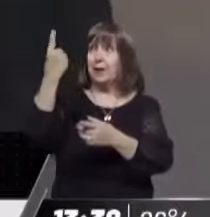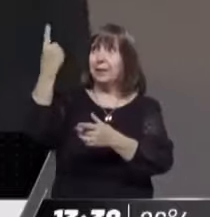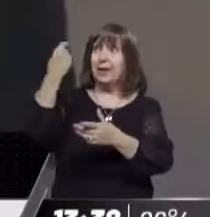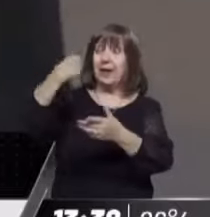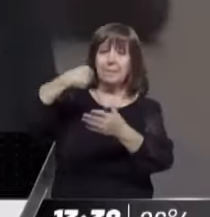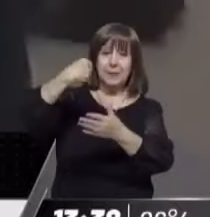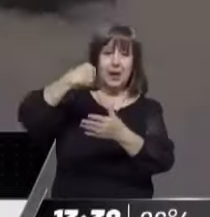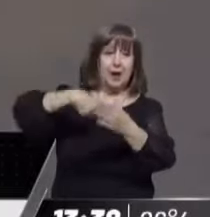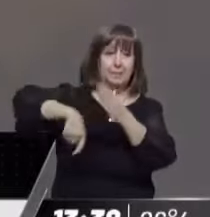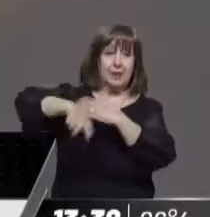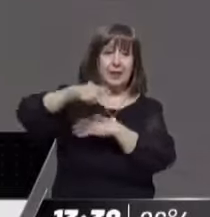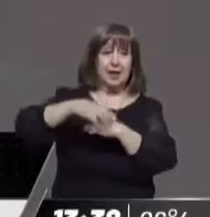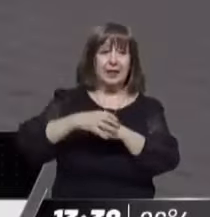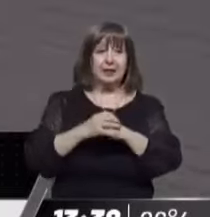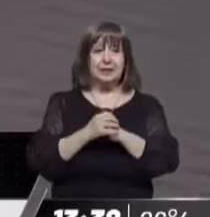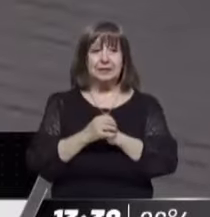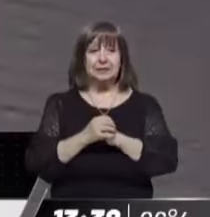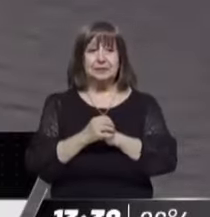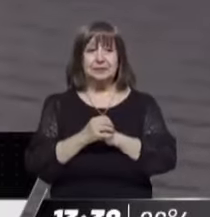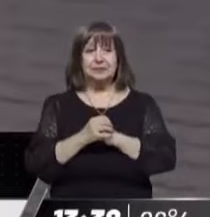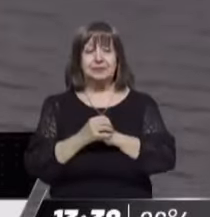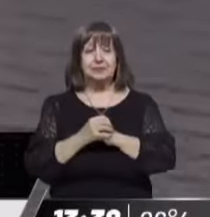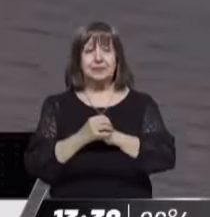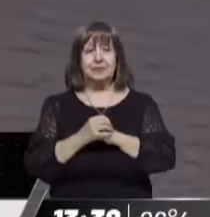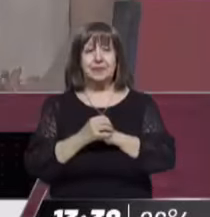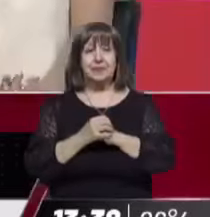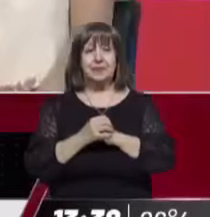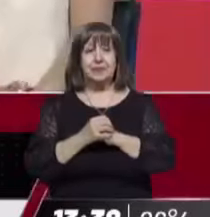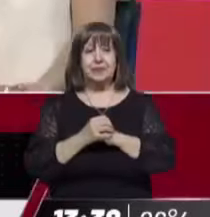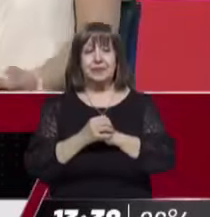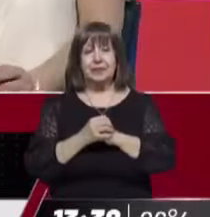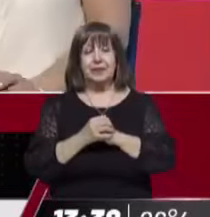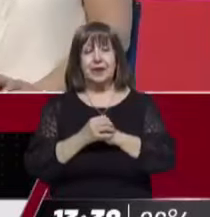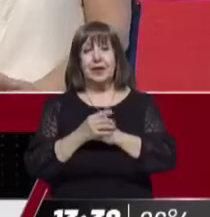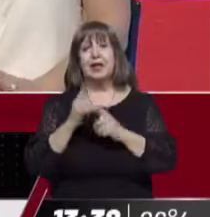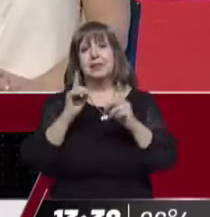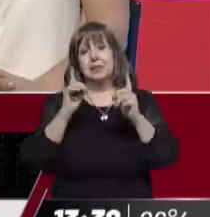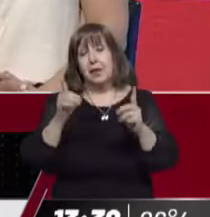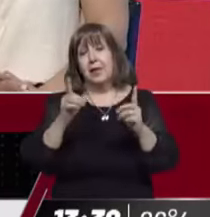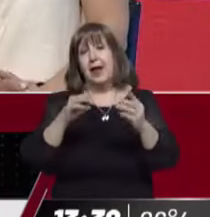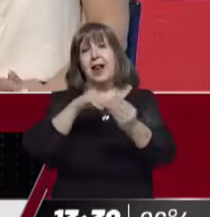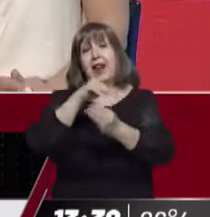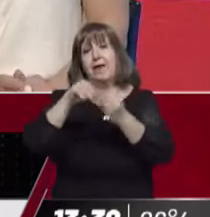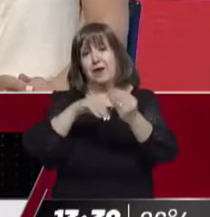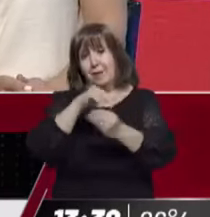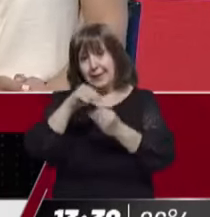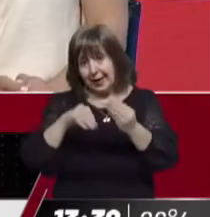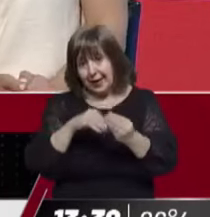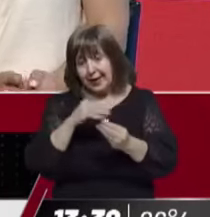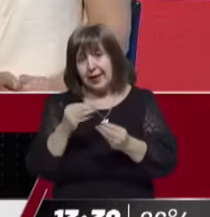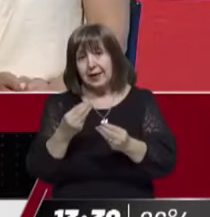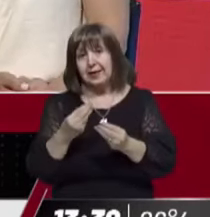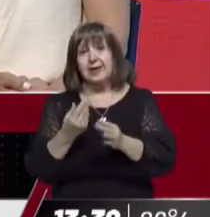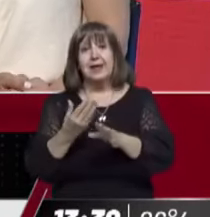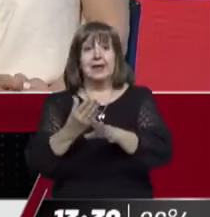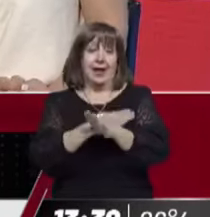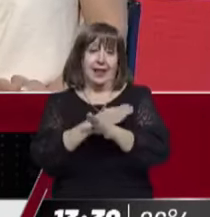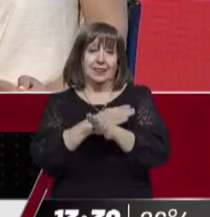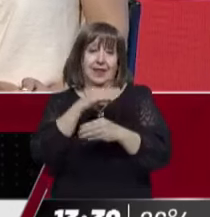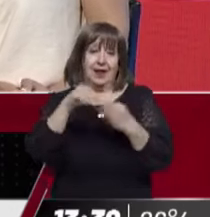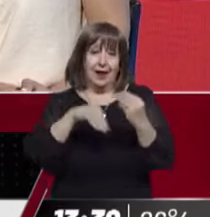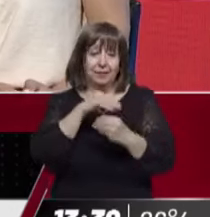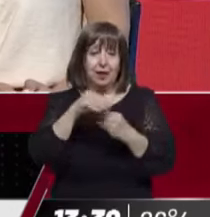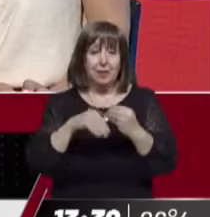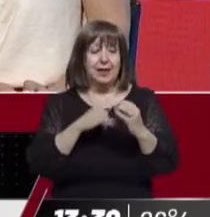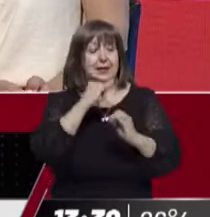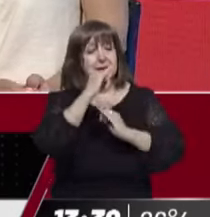la familia es fundamental, los pilares, porque los chicos vienen con la educación principal de la familia, entonces sin dudas esa